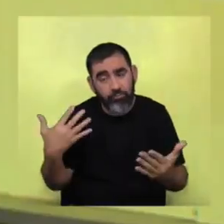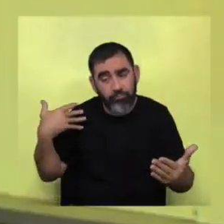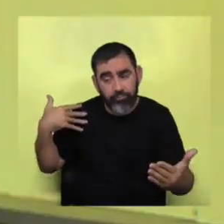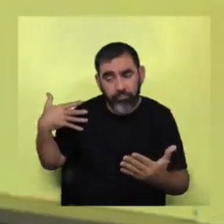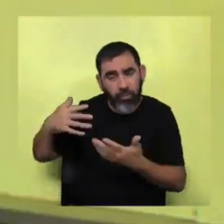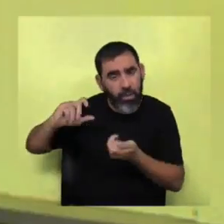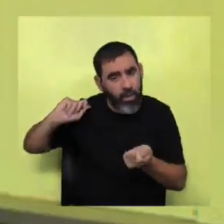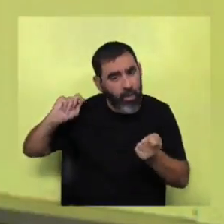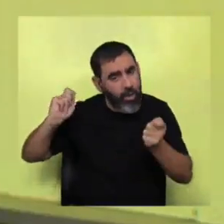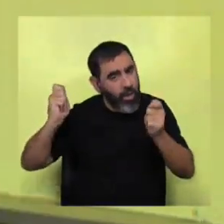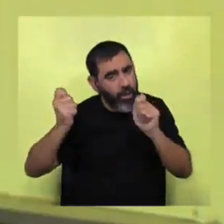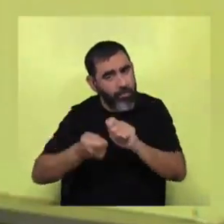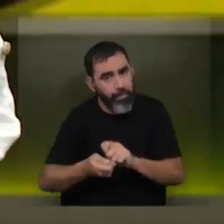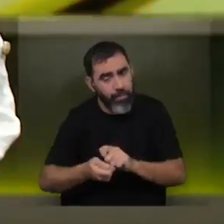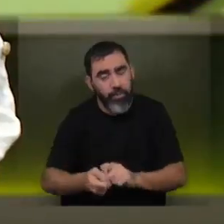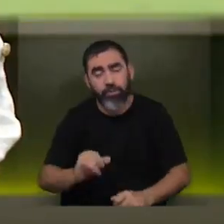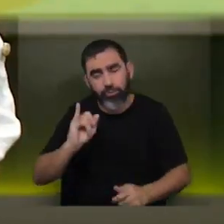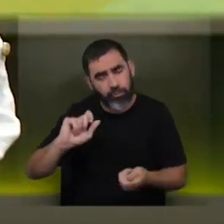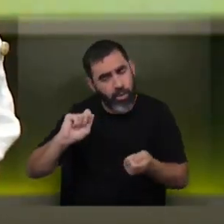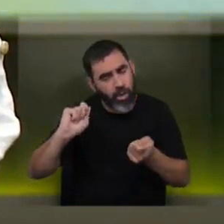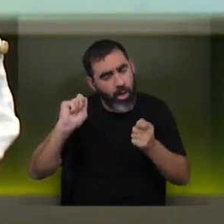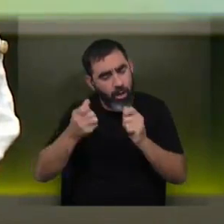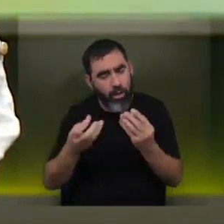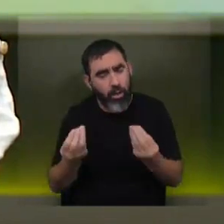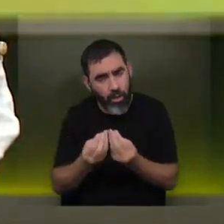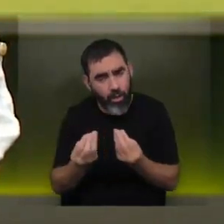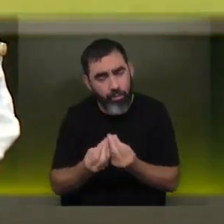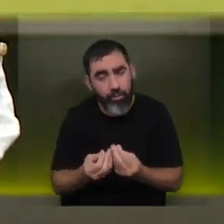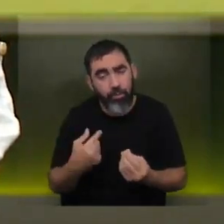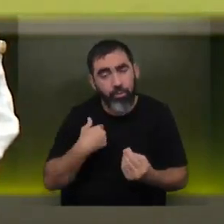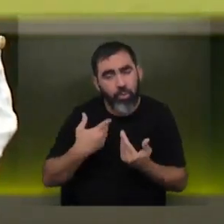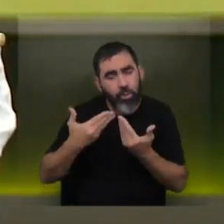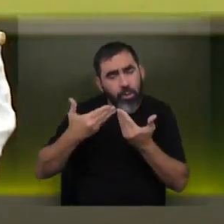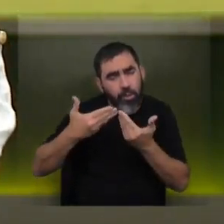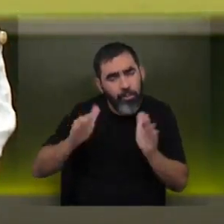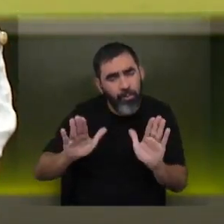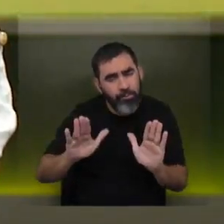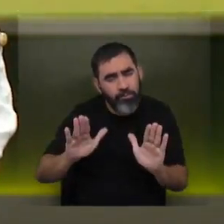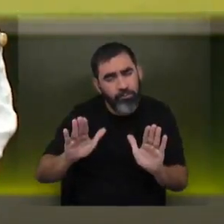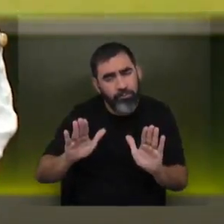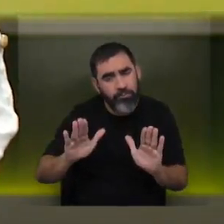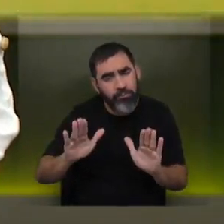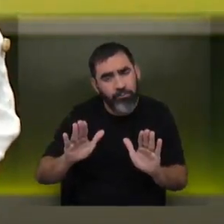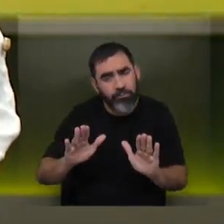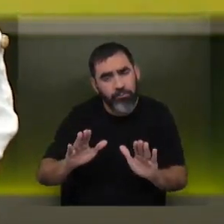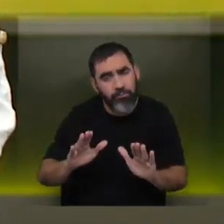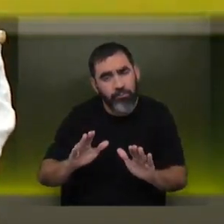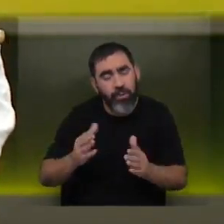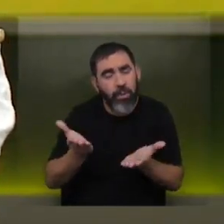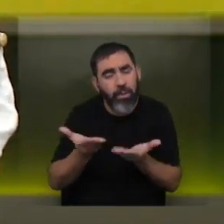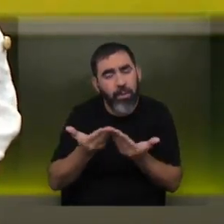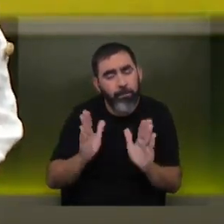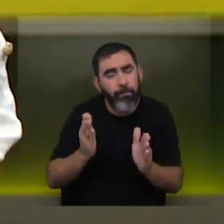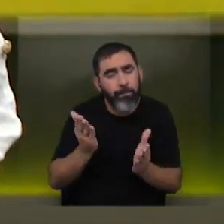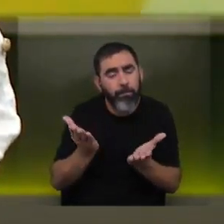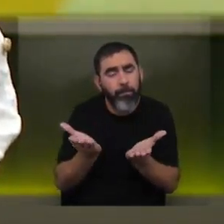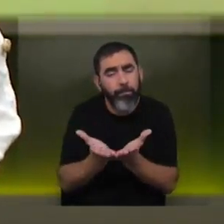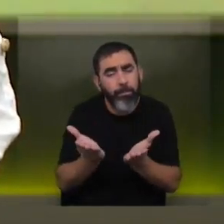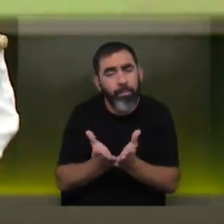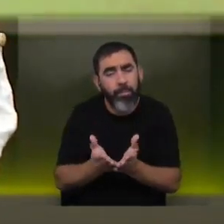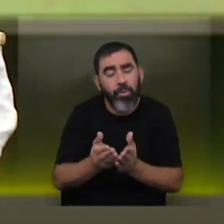cambió revolucionariamente. Cambió muchísimo, sí. Yo empecé la carrera de biología